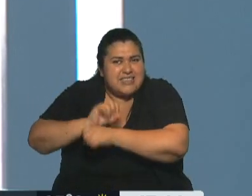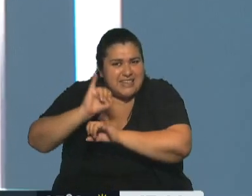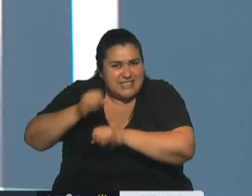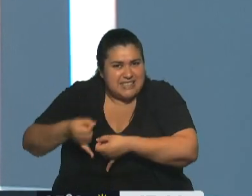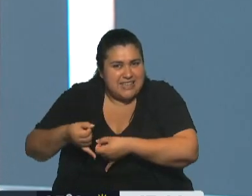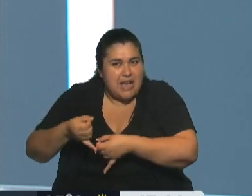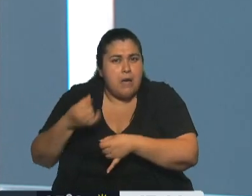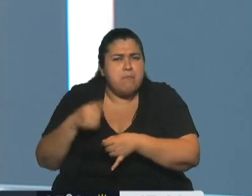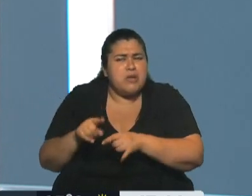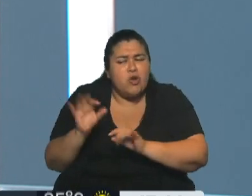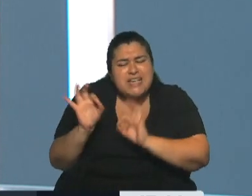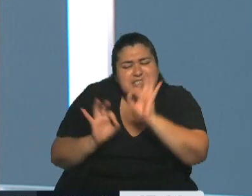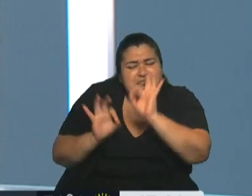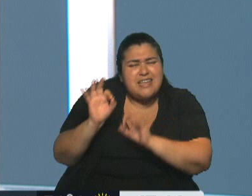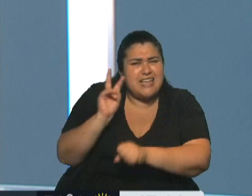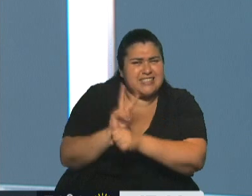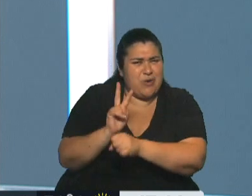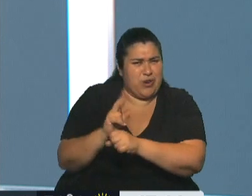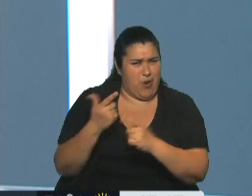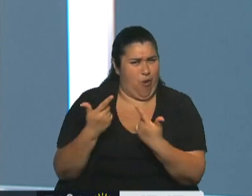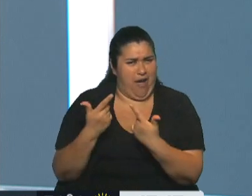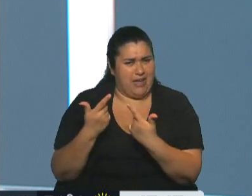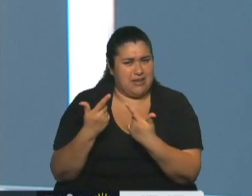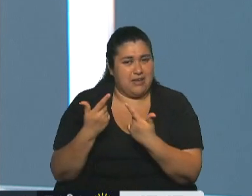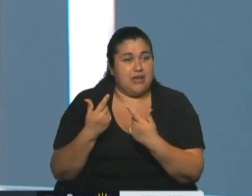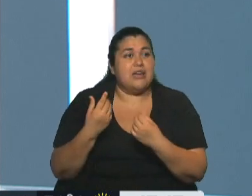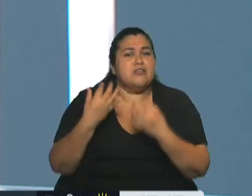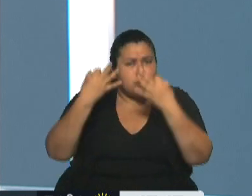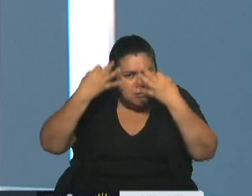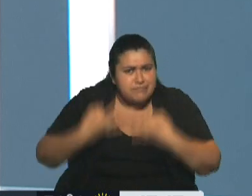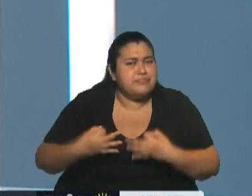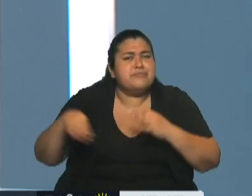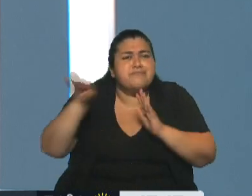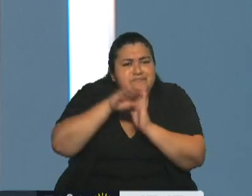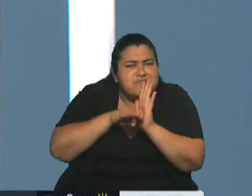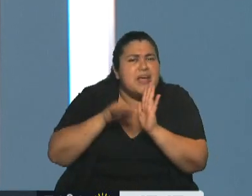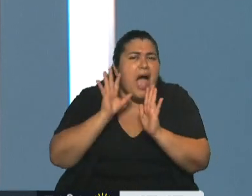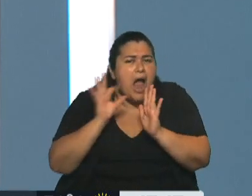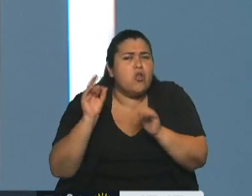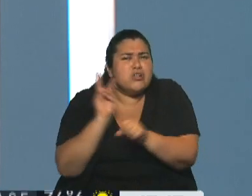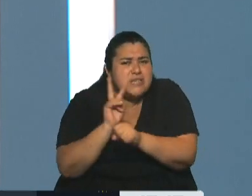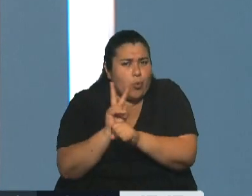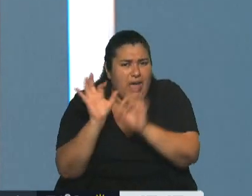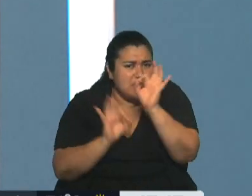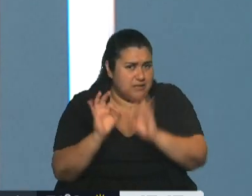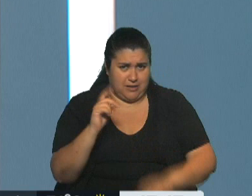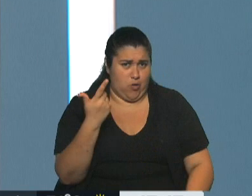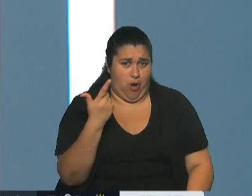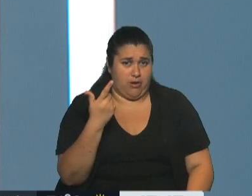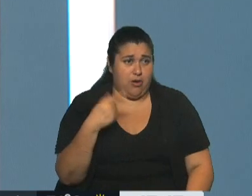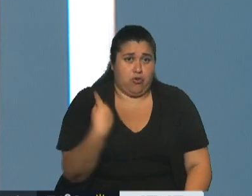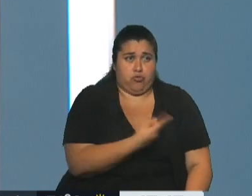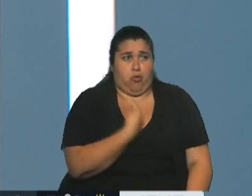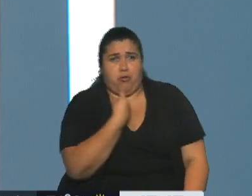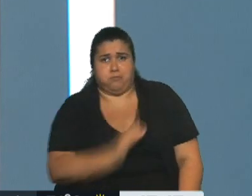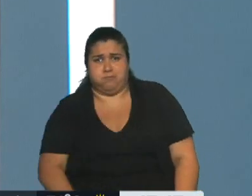megacárcel. ¿Qué se va a hacer en términos de política de seguridad? Y ahí es donde todo el mundo empieza a decir, bueno, mucho no sabemos,